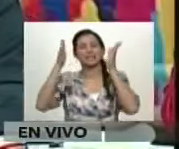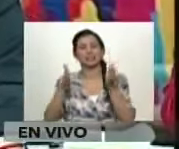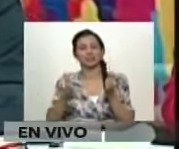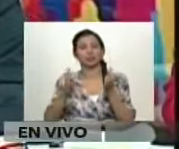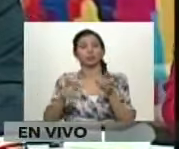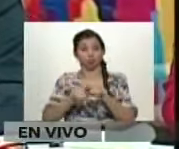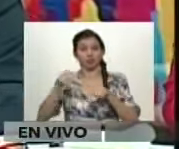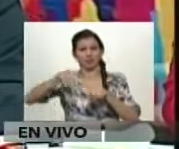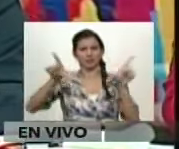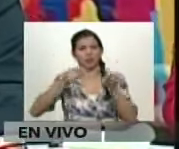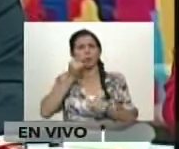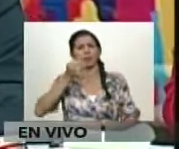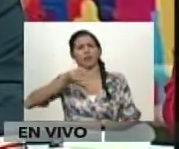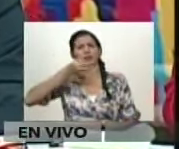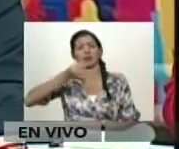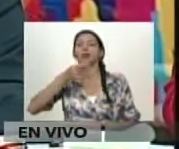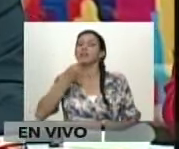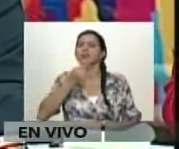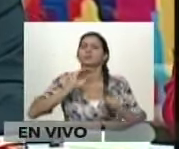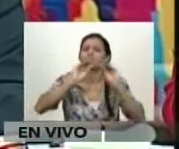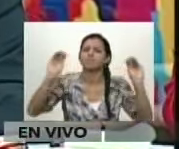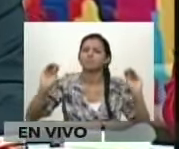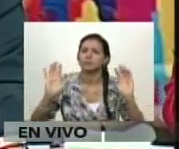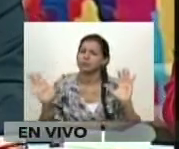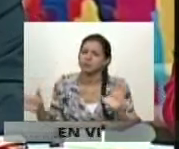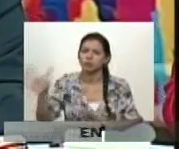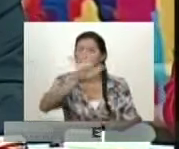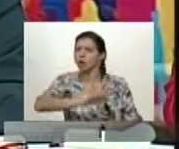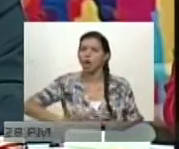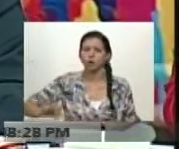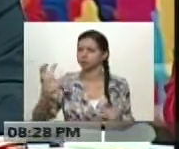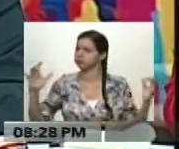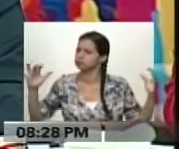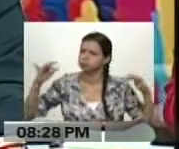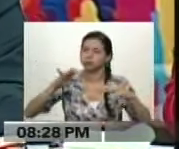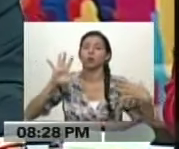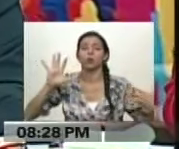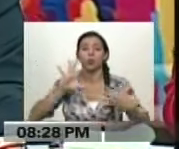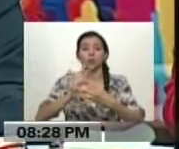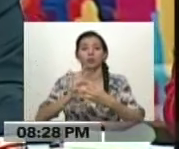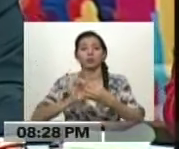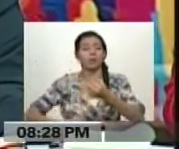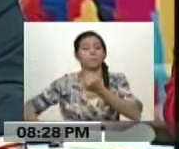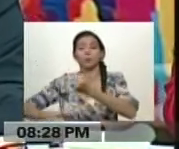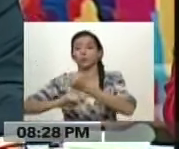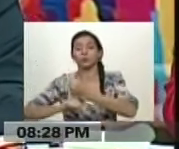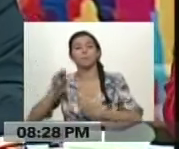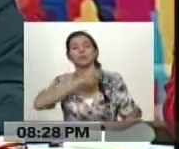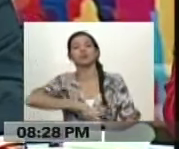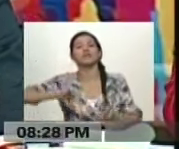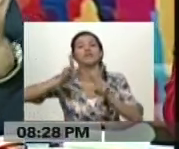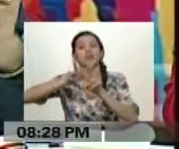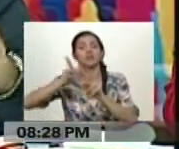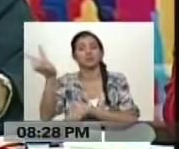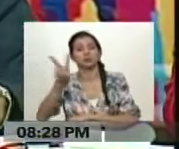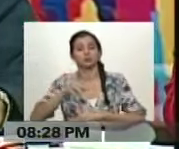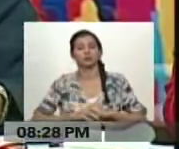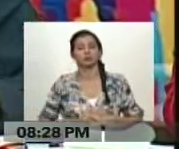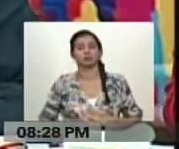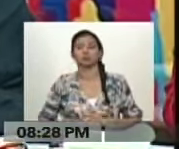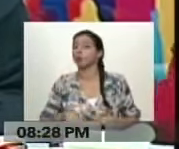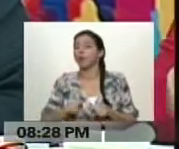convocó a la conformación de un gran frente nacional en defensa de la gran misión Vivienda de Venezuela. Es una tarea,